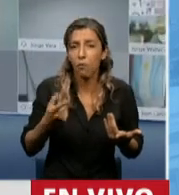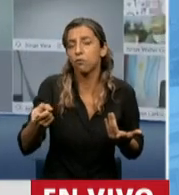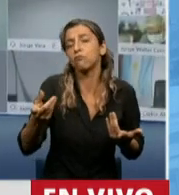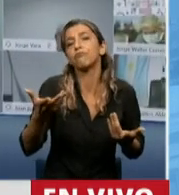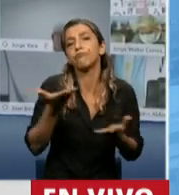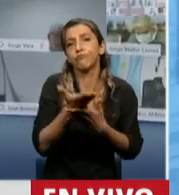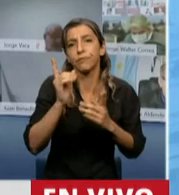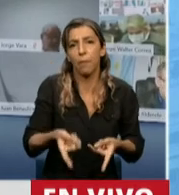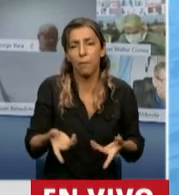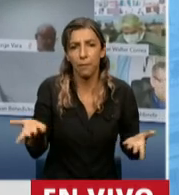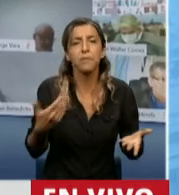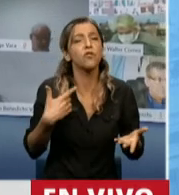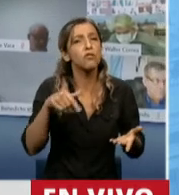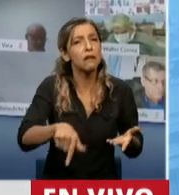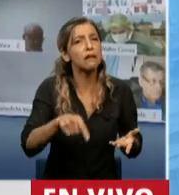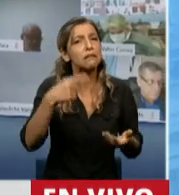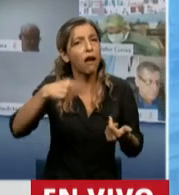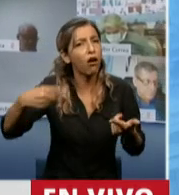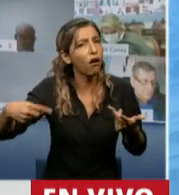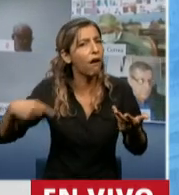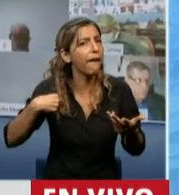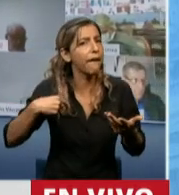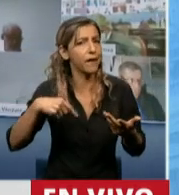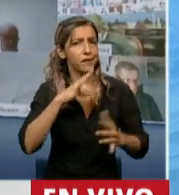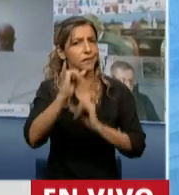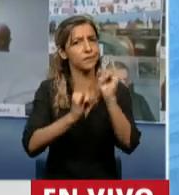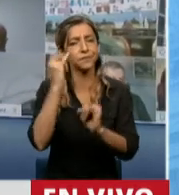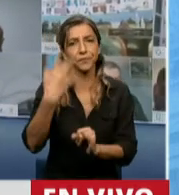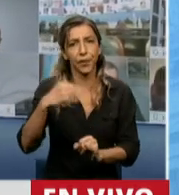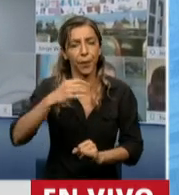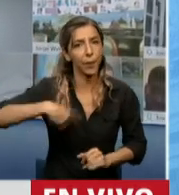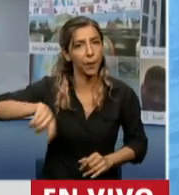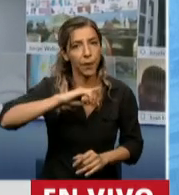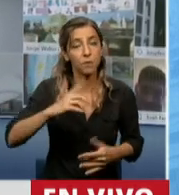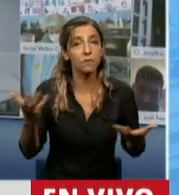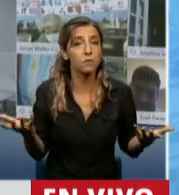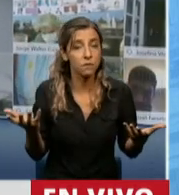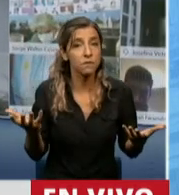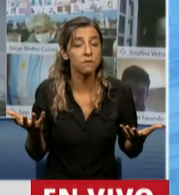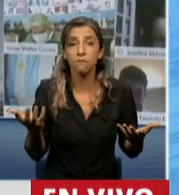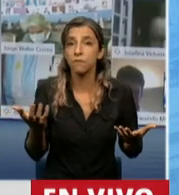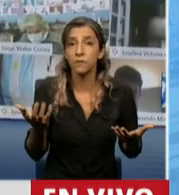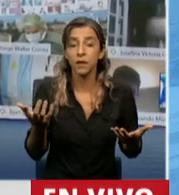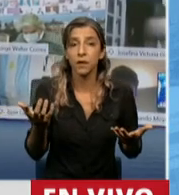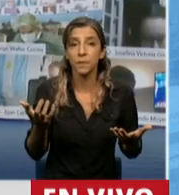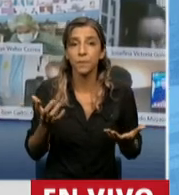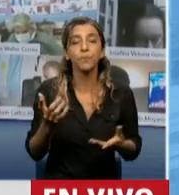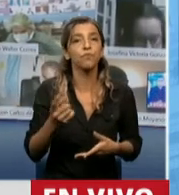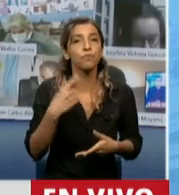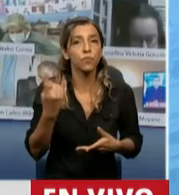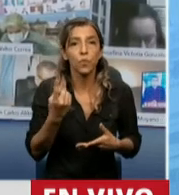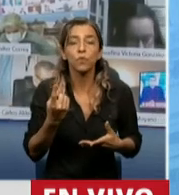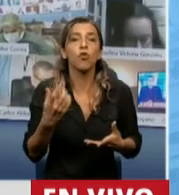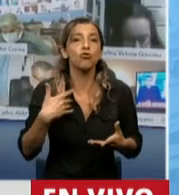hay que decirla. Y hay que decirla porque de ninguna manera, como acá se dijo, aumenta la